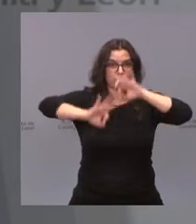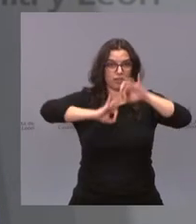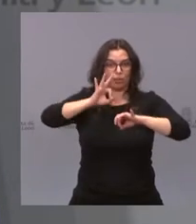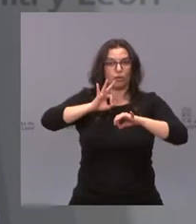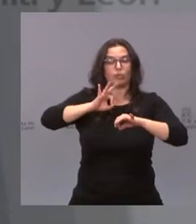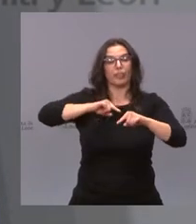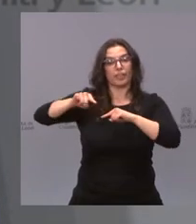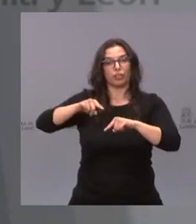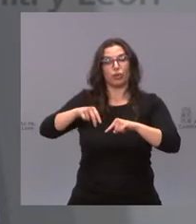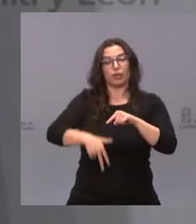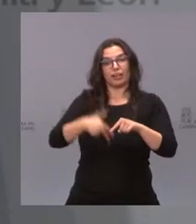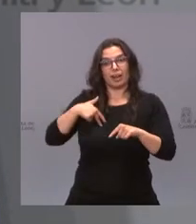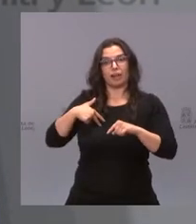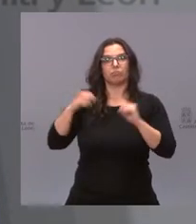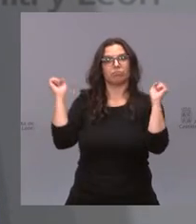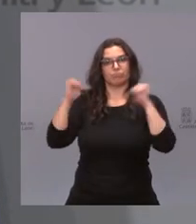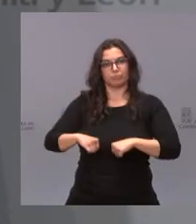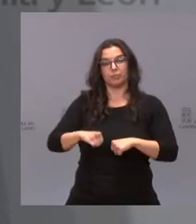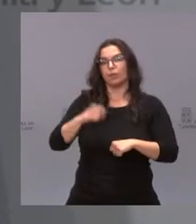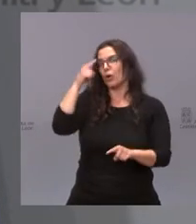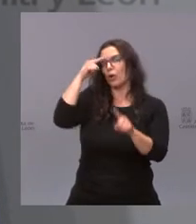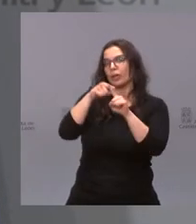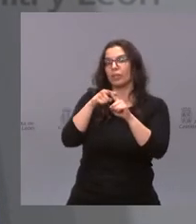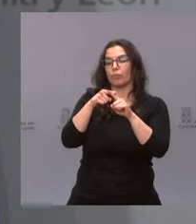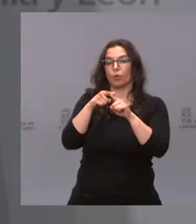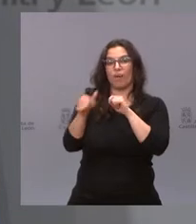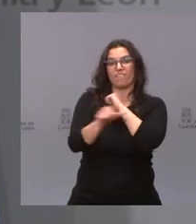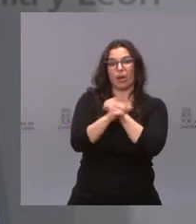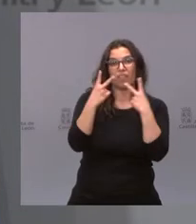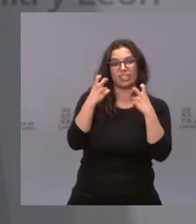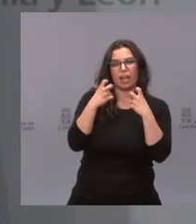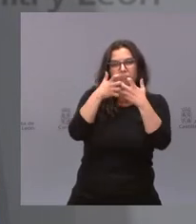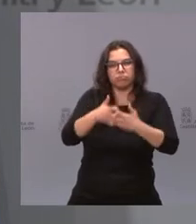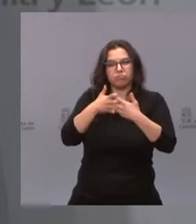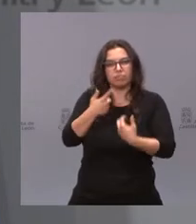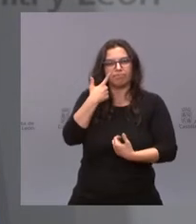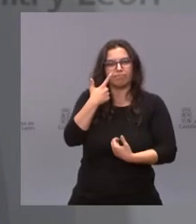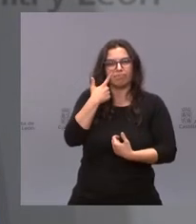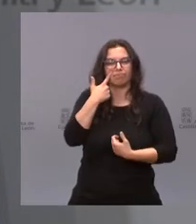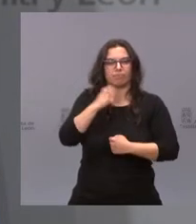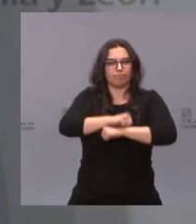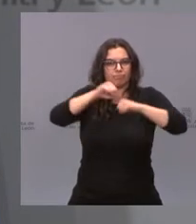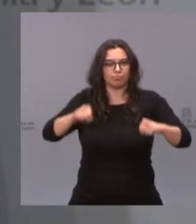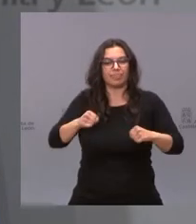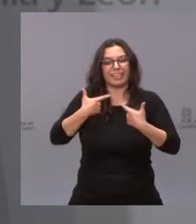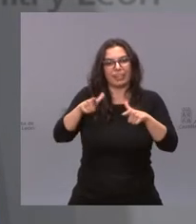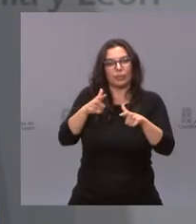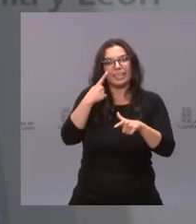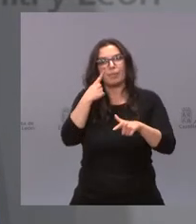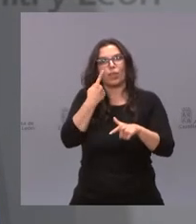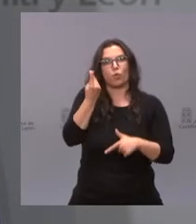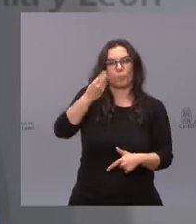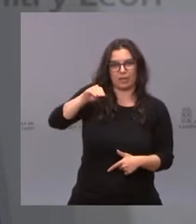General para reforzar la lucha contra el fraude fiscal mediante la creación de una nueva unidad de inspección